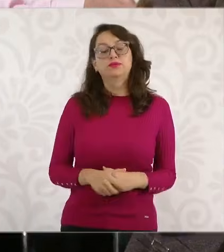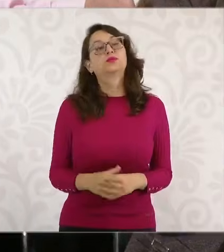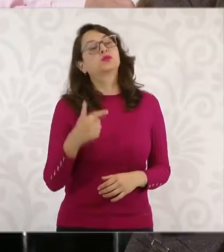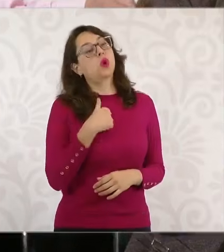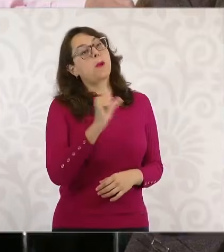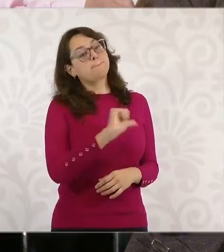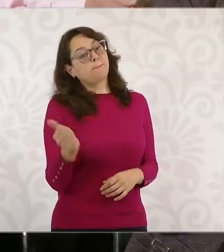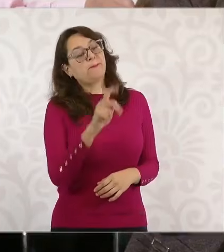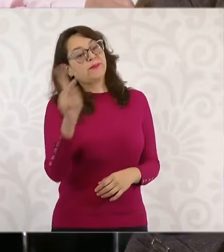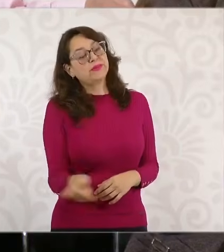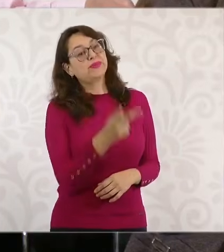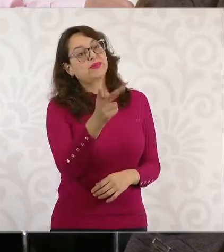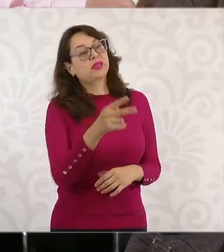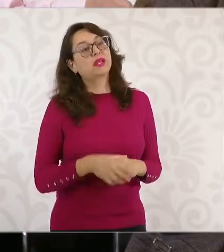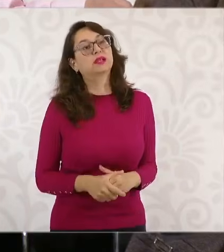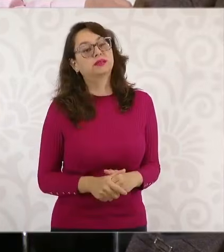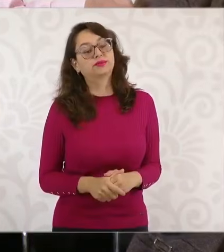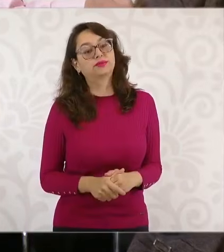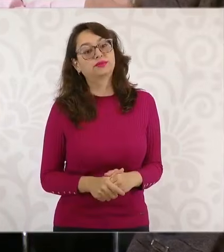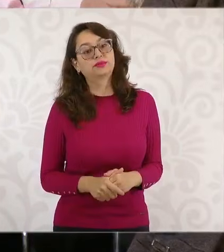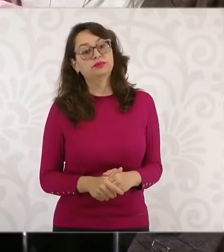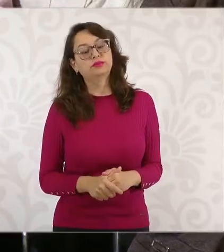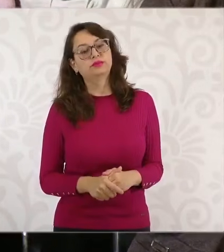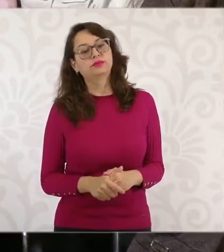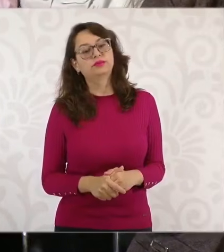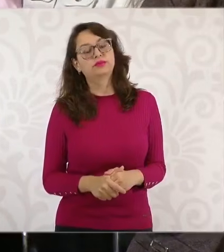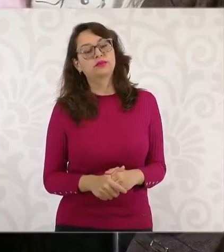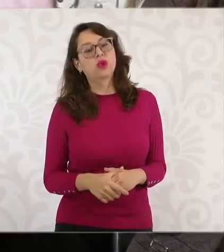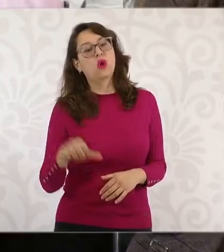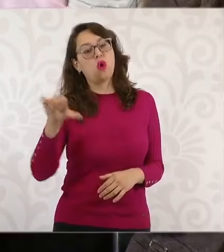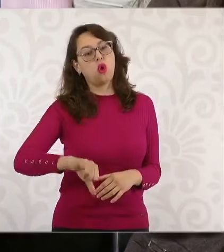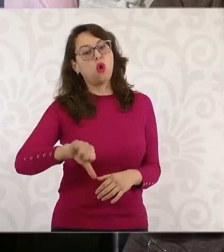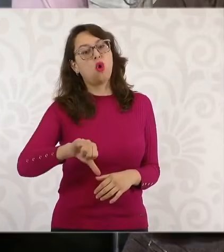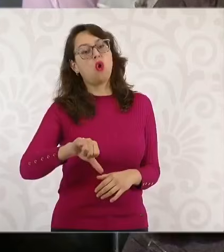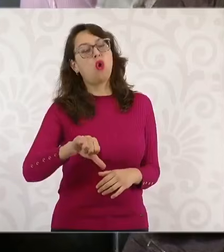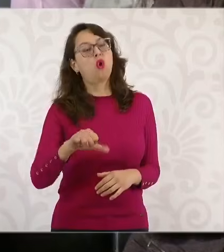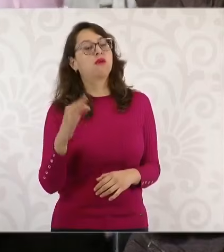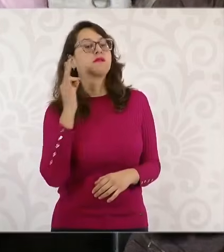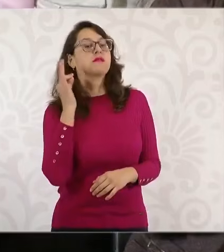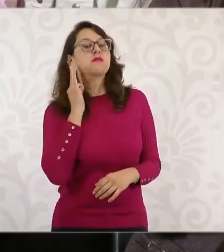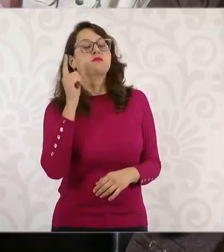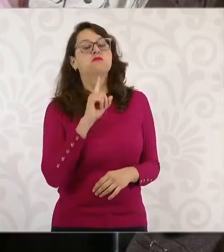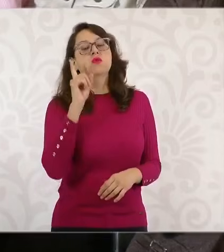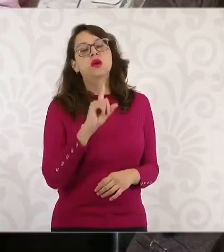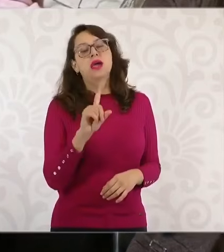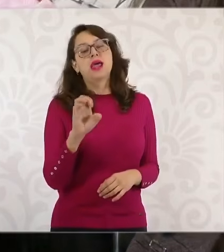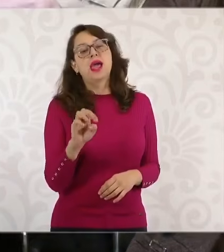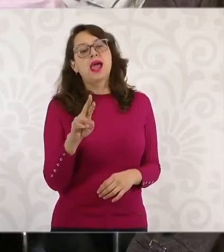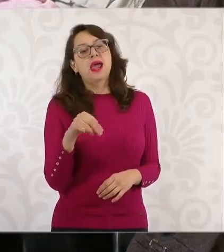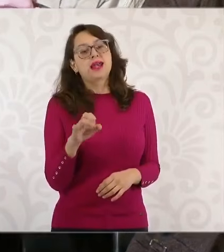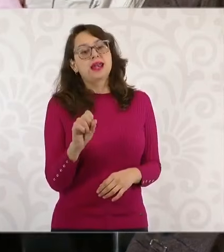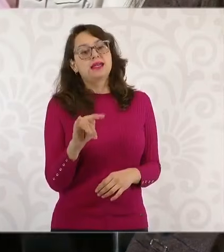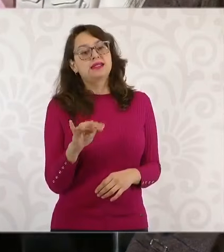pregunta, Presidenta. Su opinión acerca de hoy la Fiscalía o la fiscal Ernestina Godoy empieza